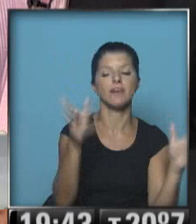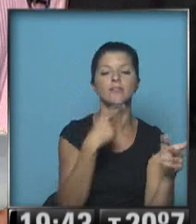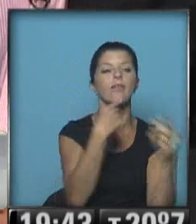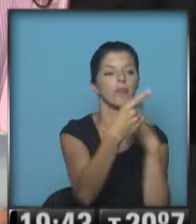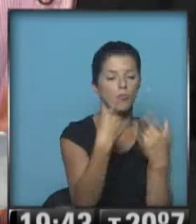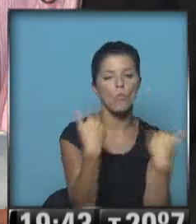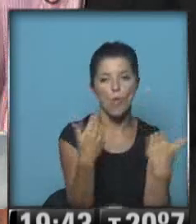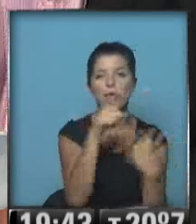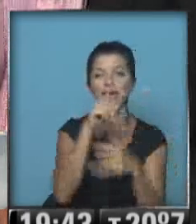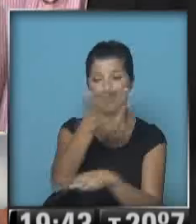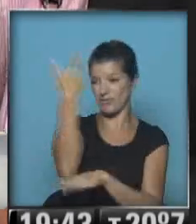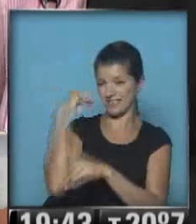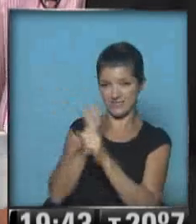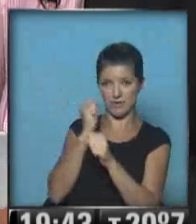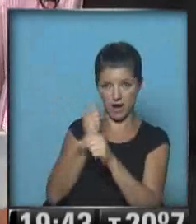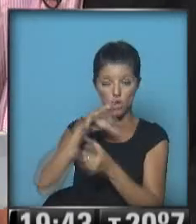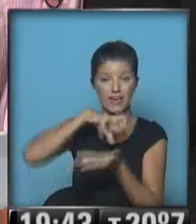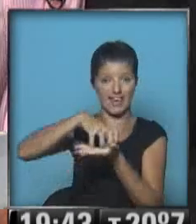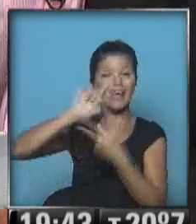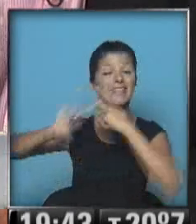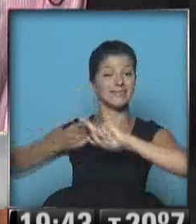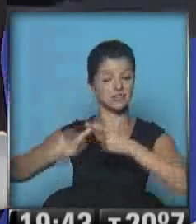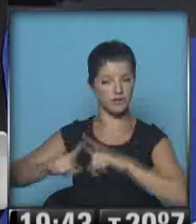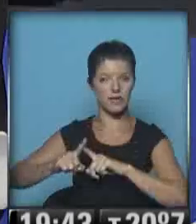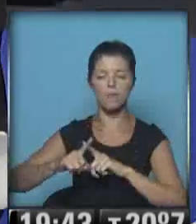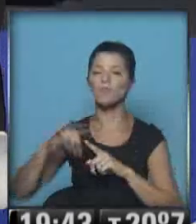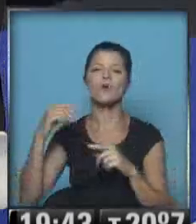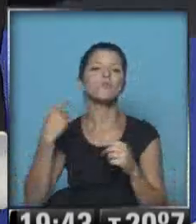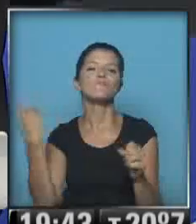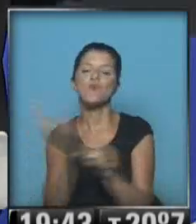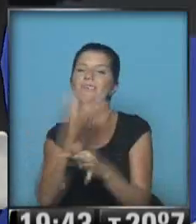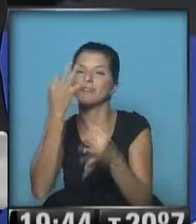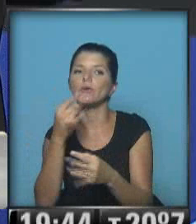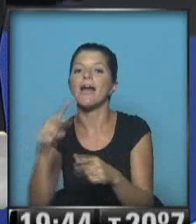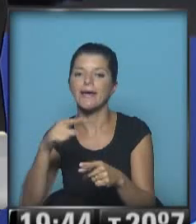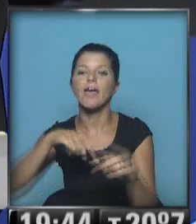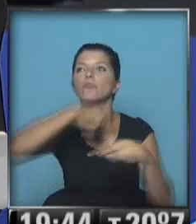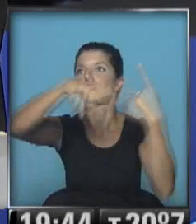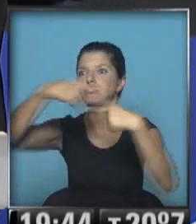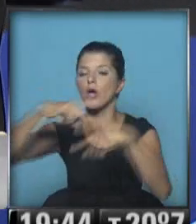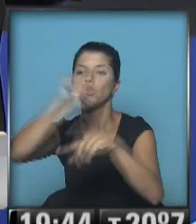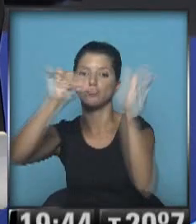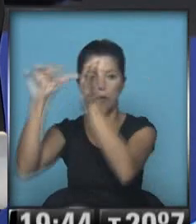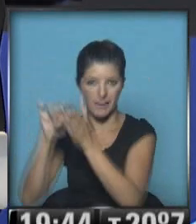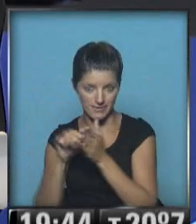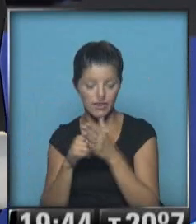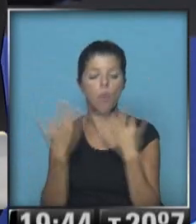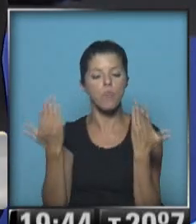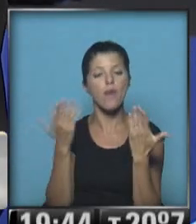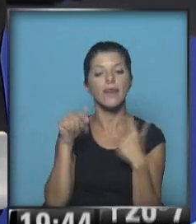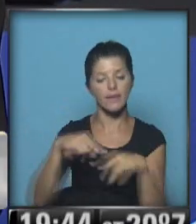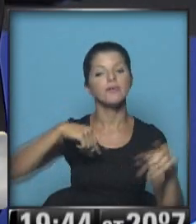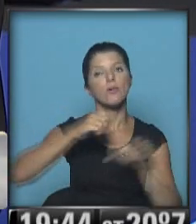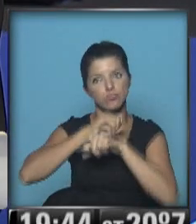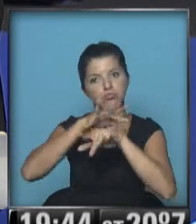ha trabajado en cancillería no hay seguridad de que se haya difundido en el exterior es muy probable que este video se haya difundido también había